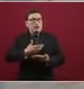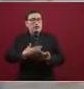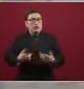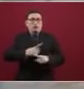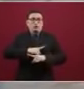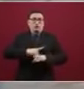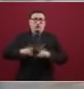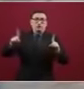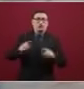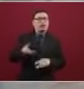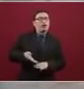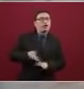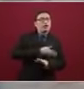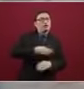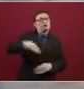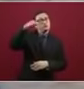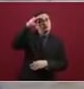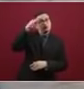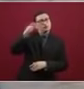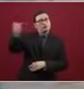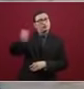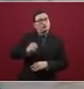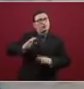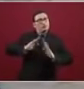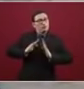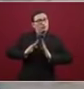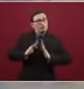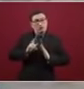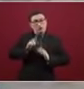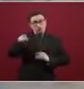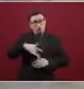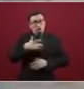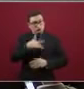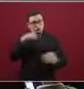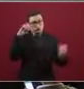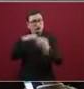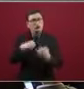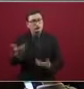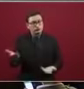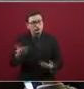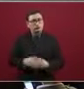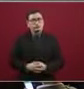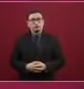preveía desde el inicio, que fuera un militar. ¿No se engañó a nadie, presidente? Están ya